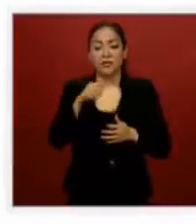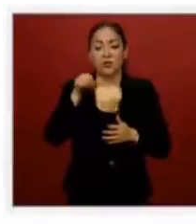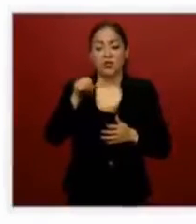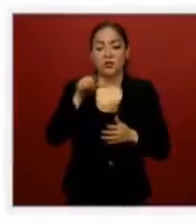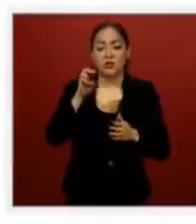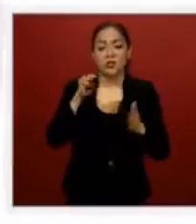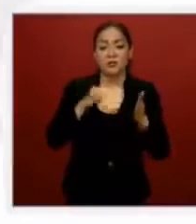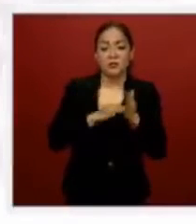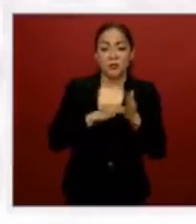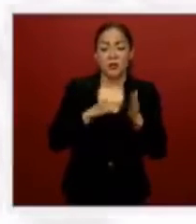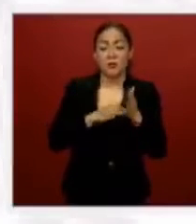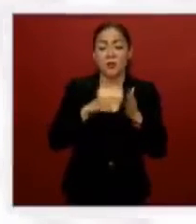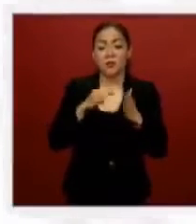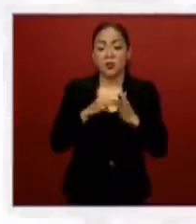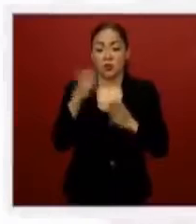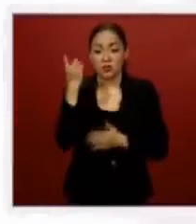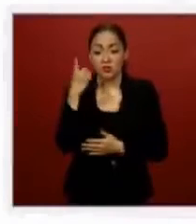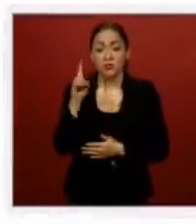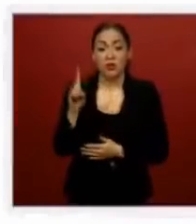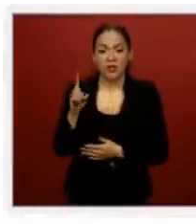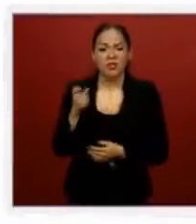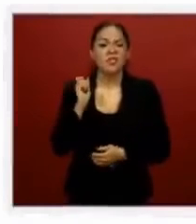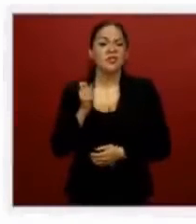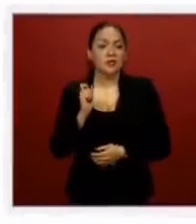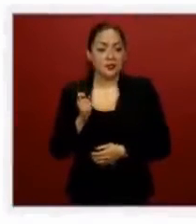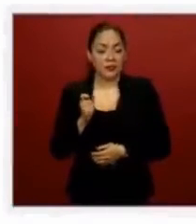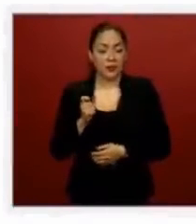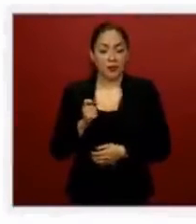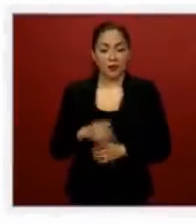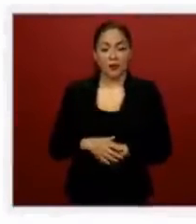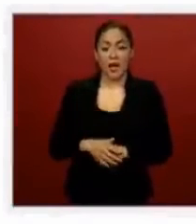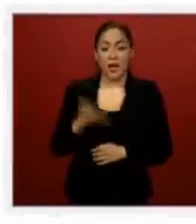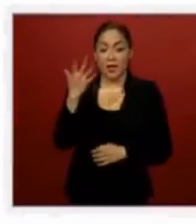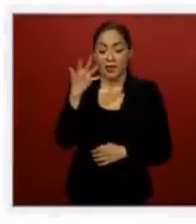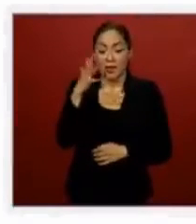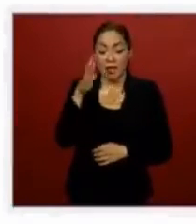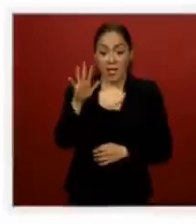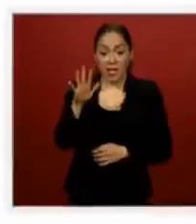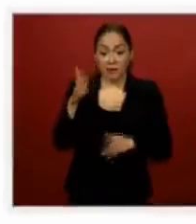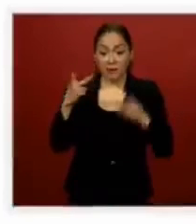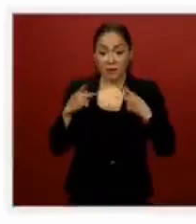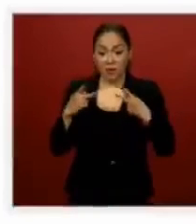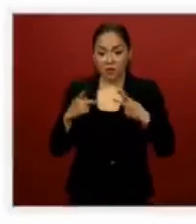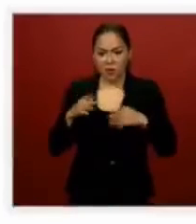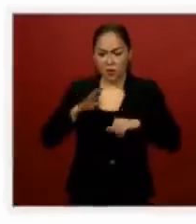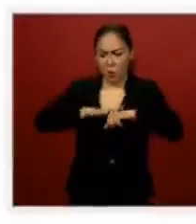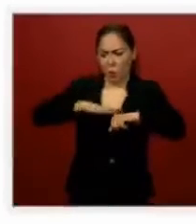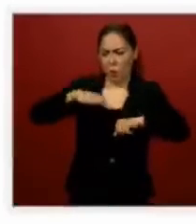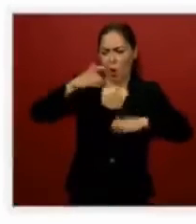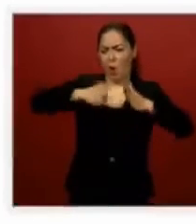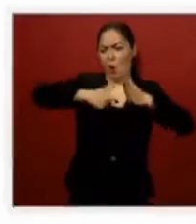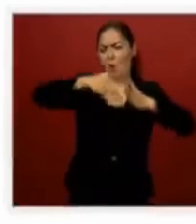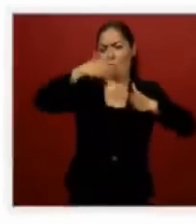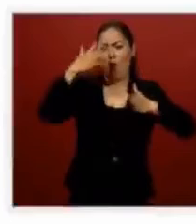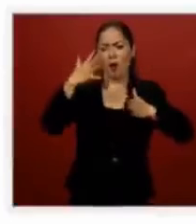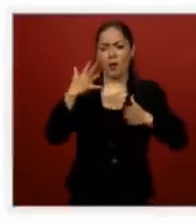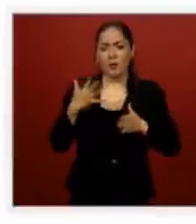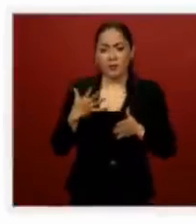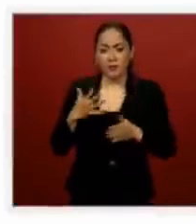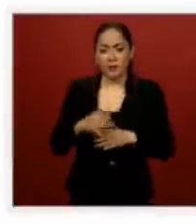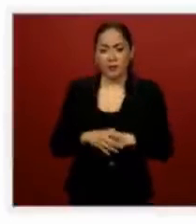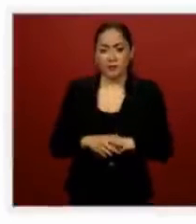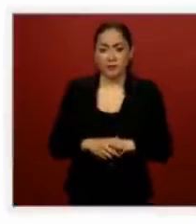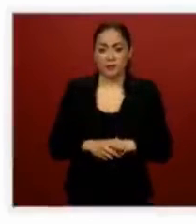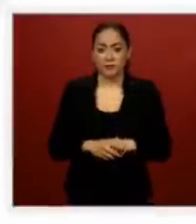116,000 millones de dólares. Esto significa que las 10 personas más ricas de México acumulan la